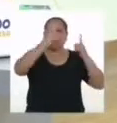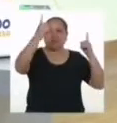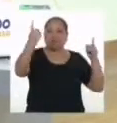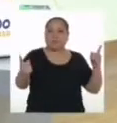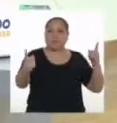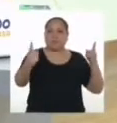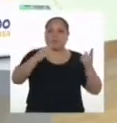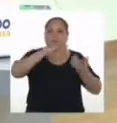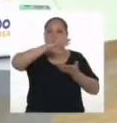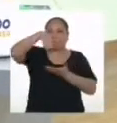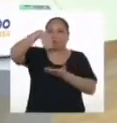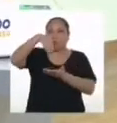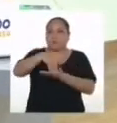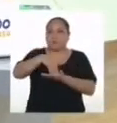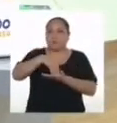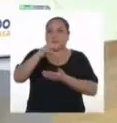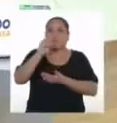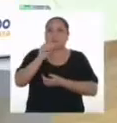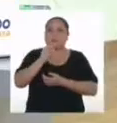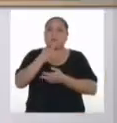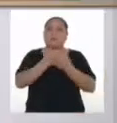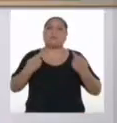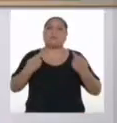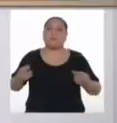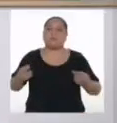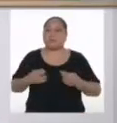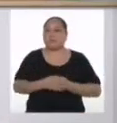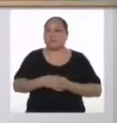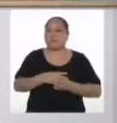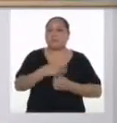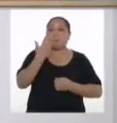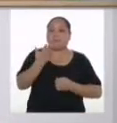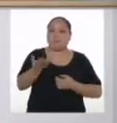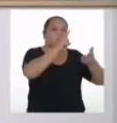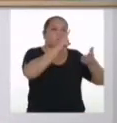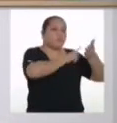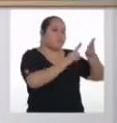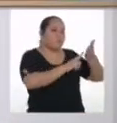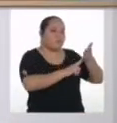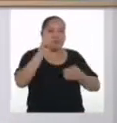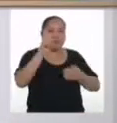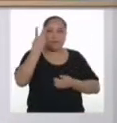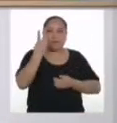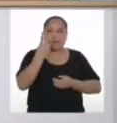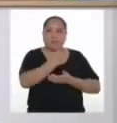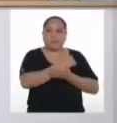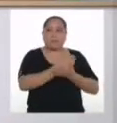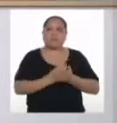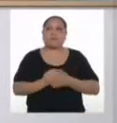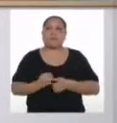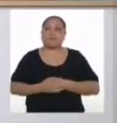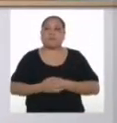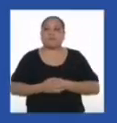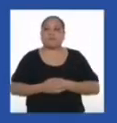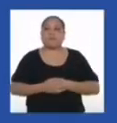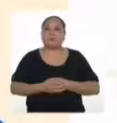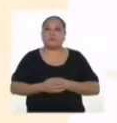distancia, la centralidad y los recursos. Ahora leamos el segundo párrafo.